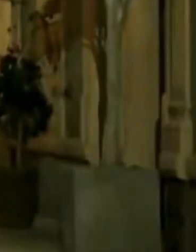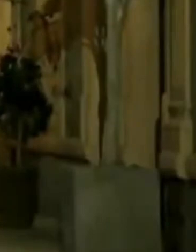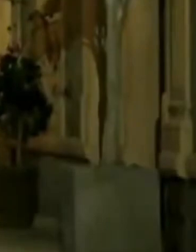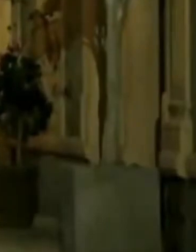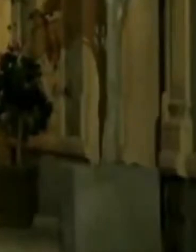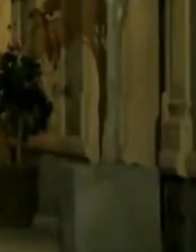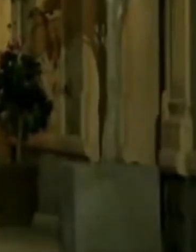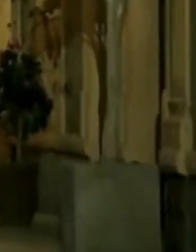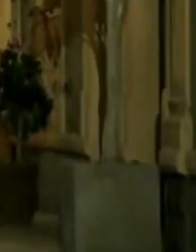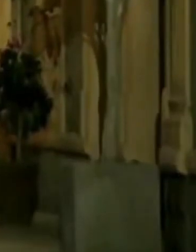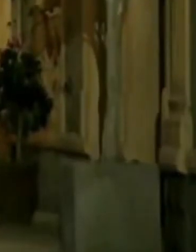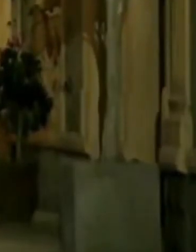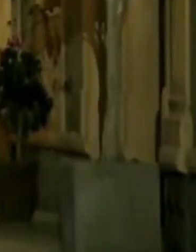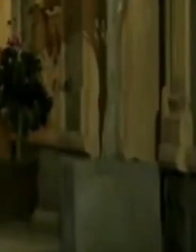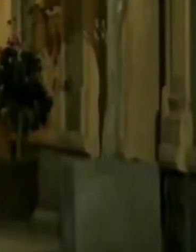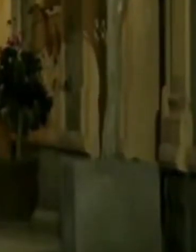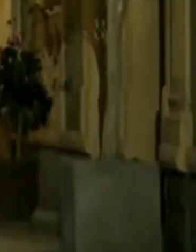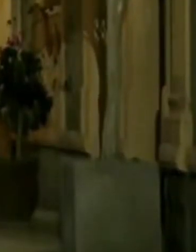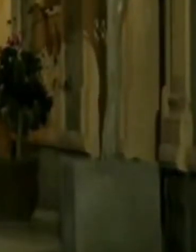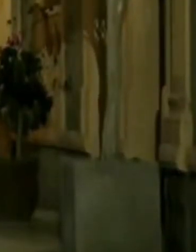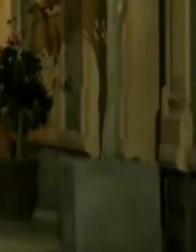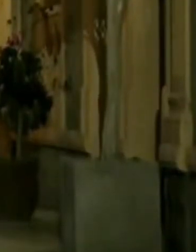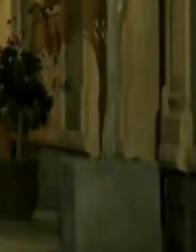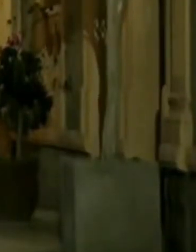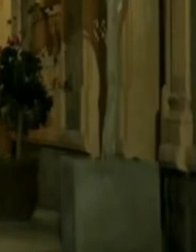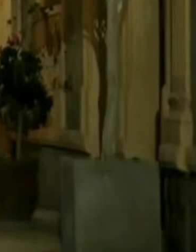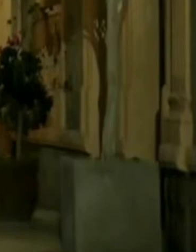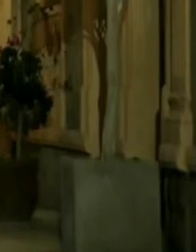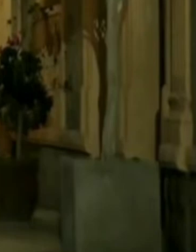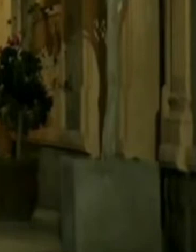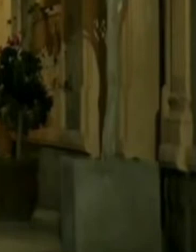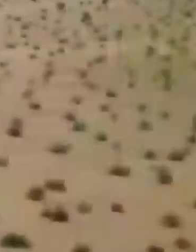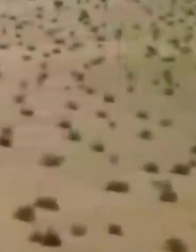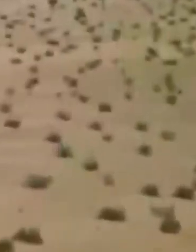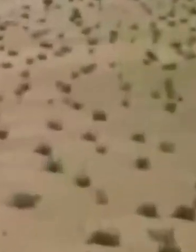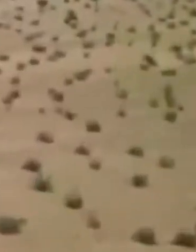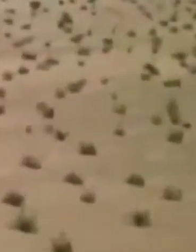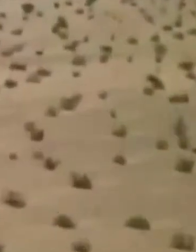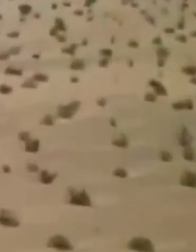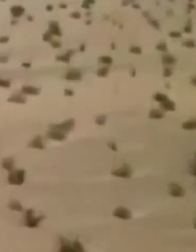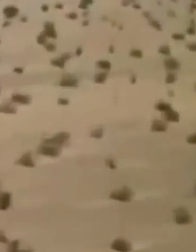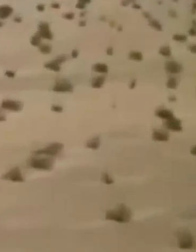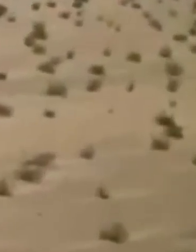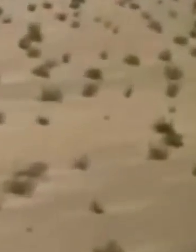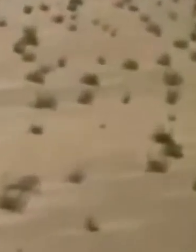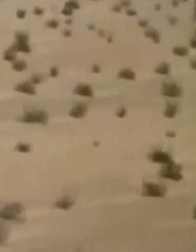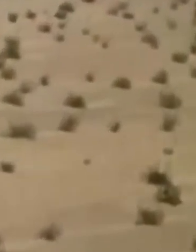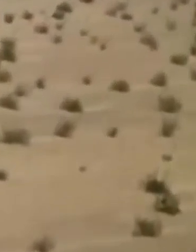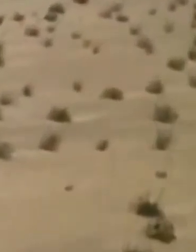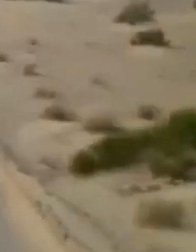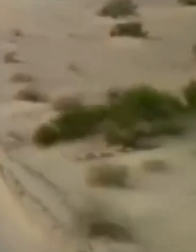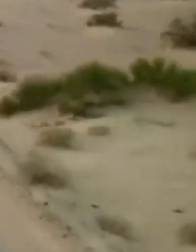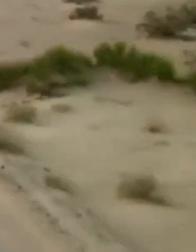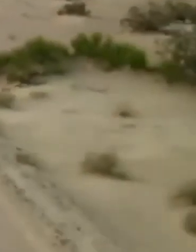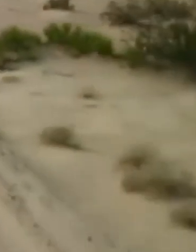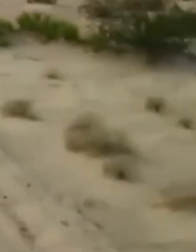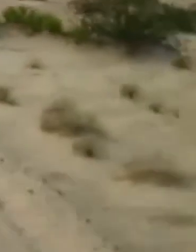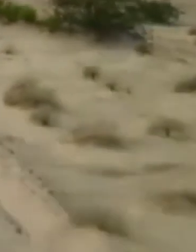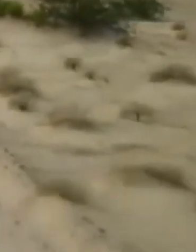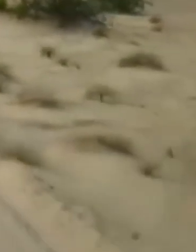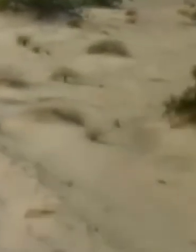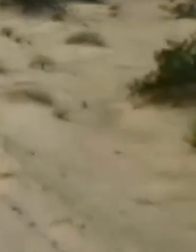al 99.5% de personas con acceso a la electricidad. Para seguir contribuyendo a este objetivo, se han